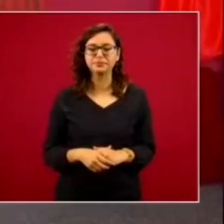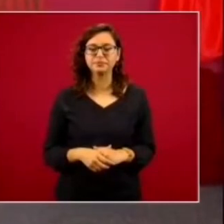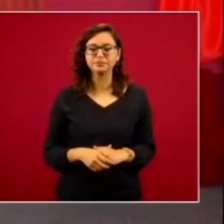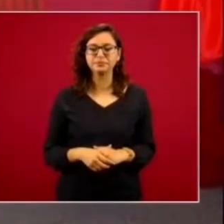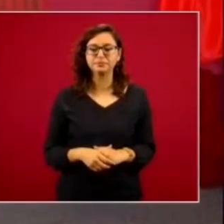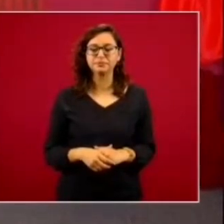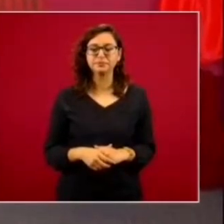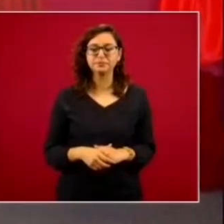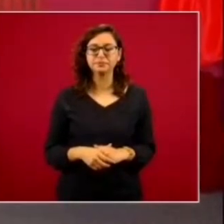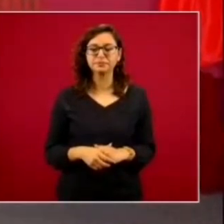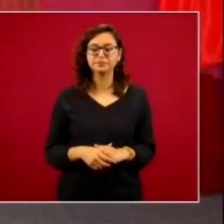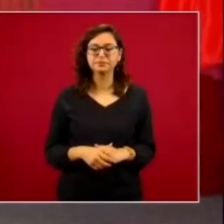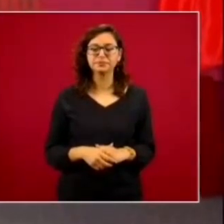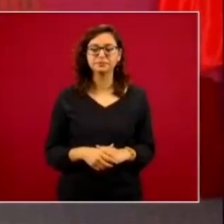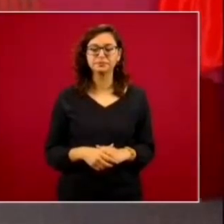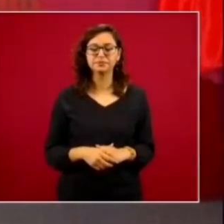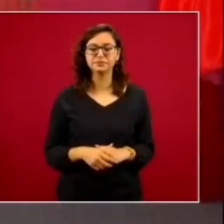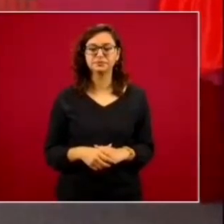que cada quien